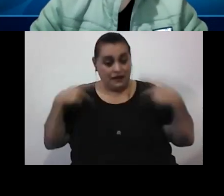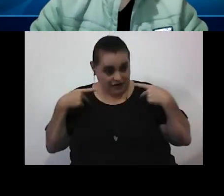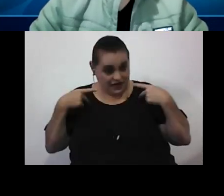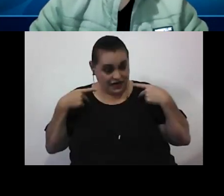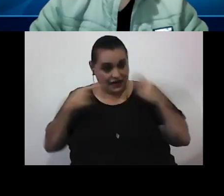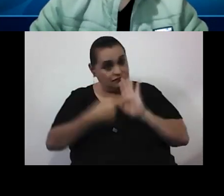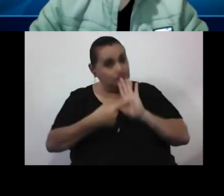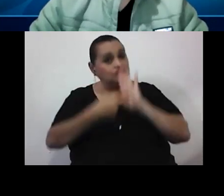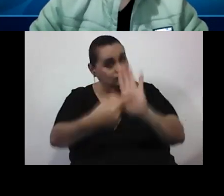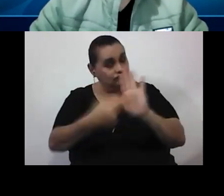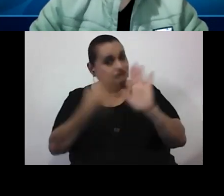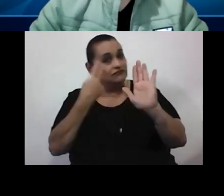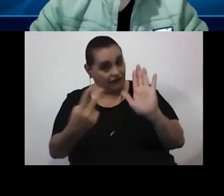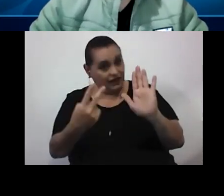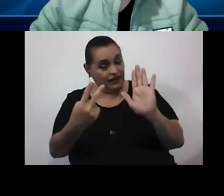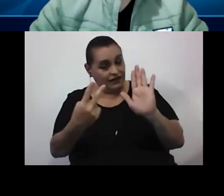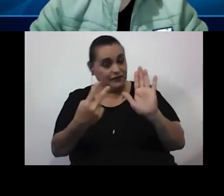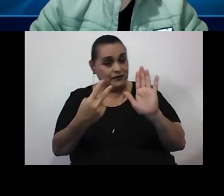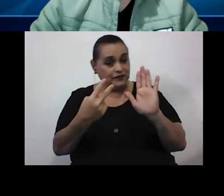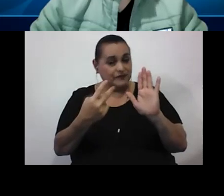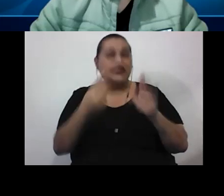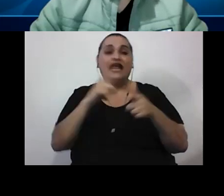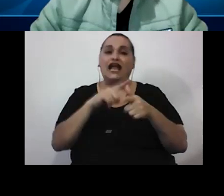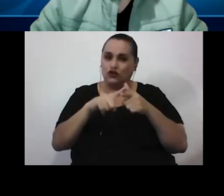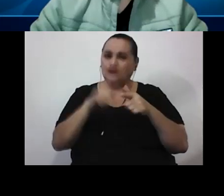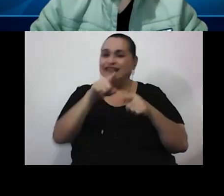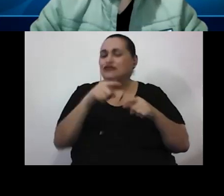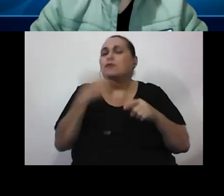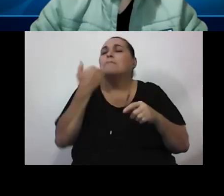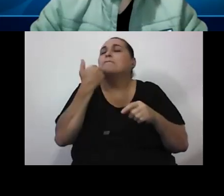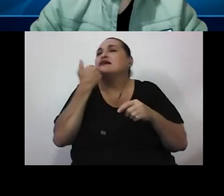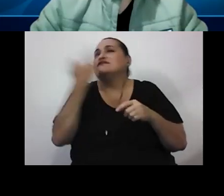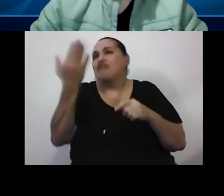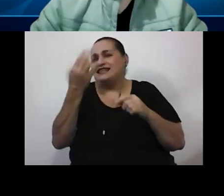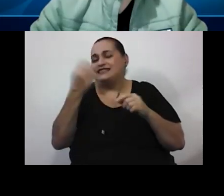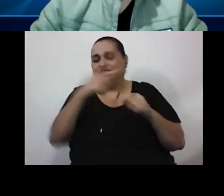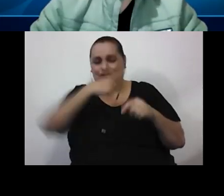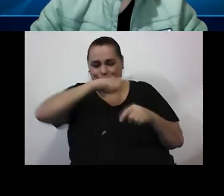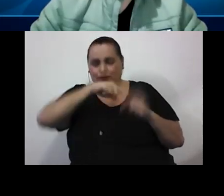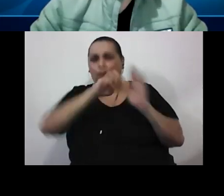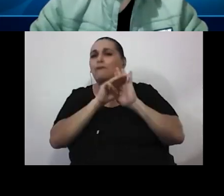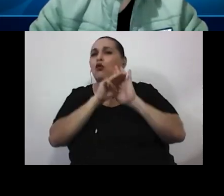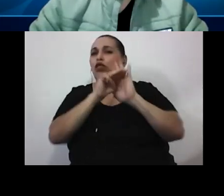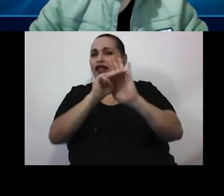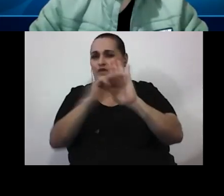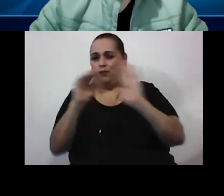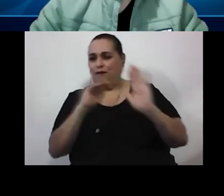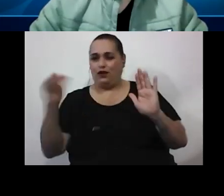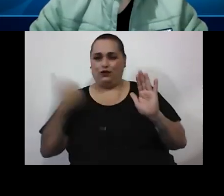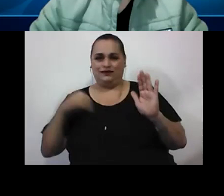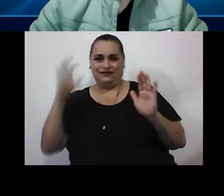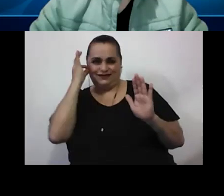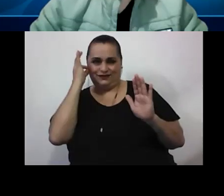decir, y eso hará más fácil modelar, porque los niños